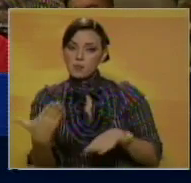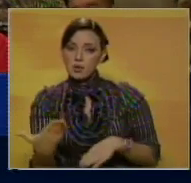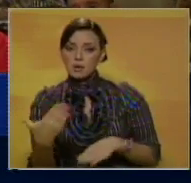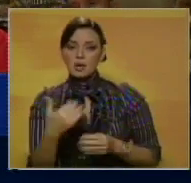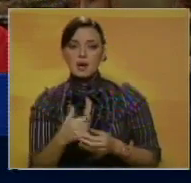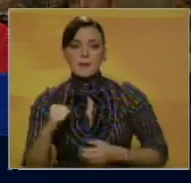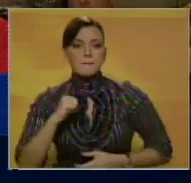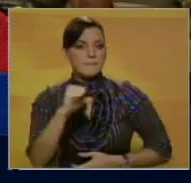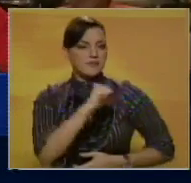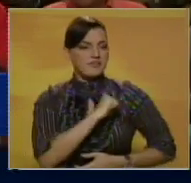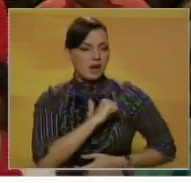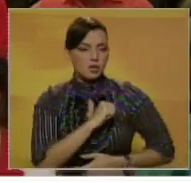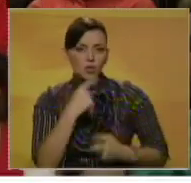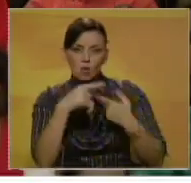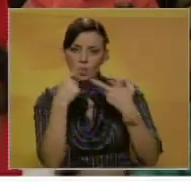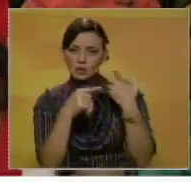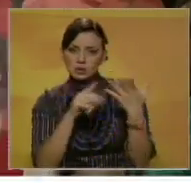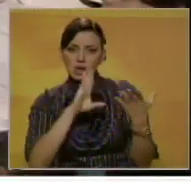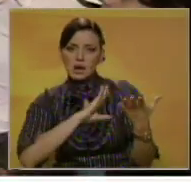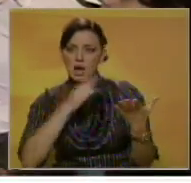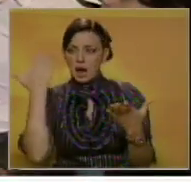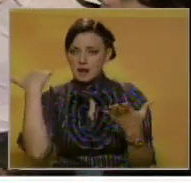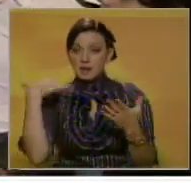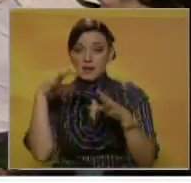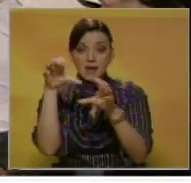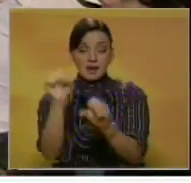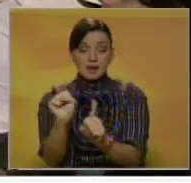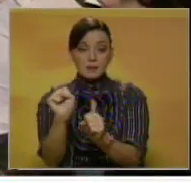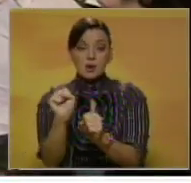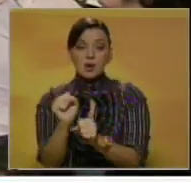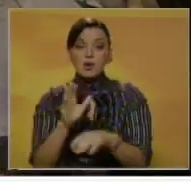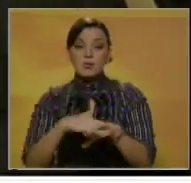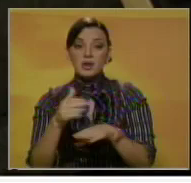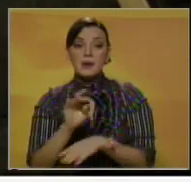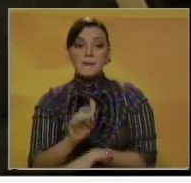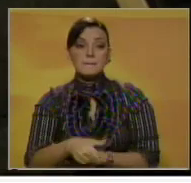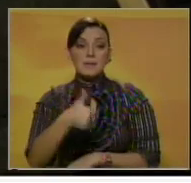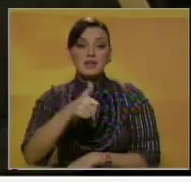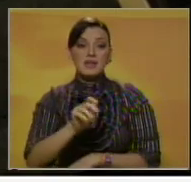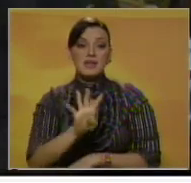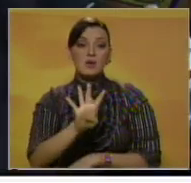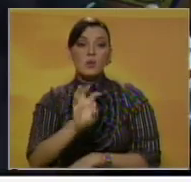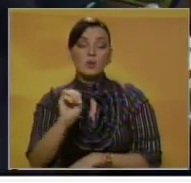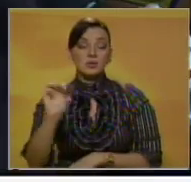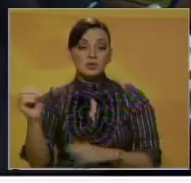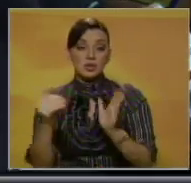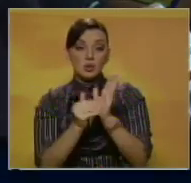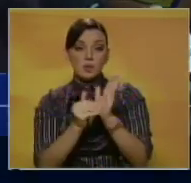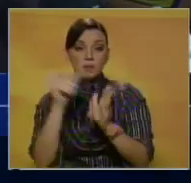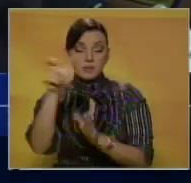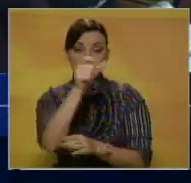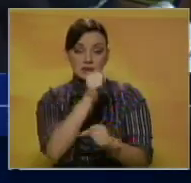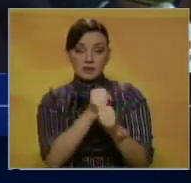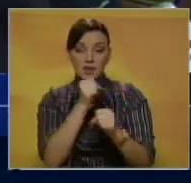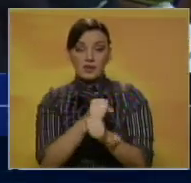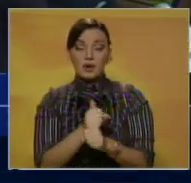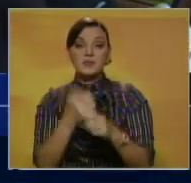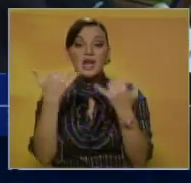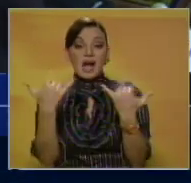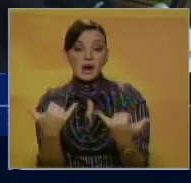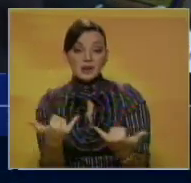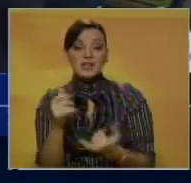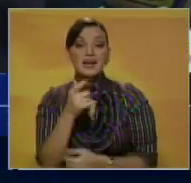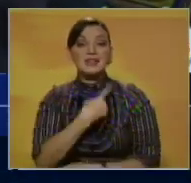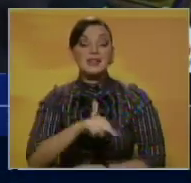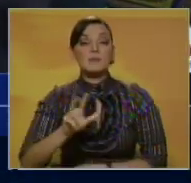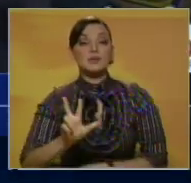beneficios alcanzados porque aseguran se verían afectados más de 400.000 trabajadores. Tenemos en estos momentos 3 millones de pensionados y se le